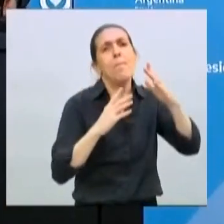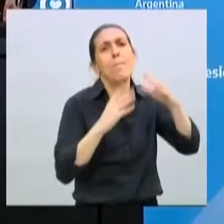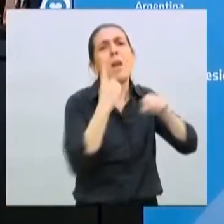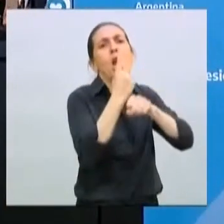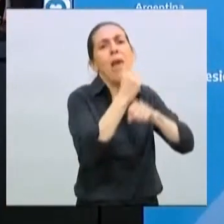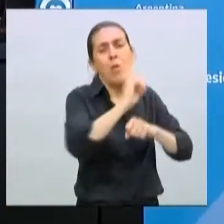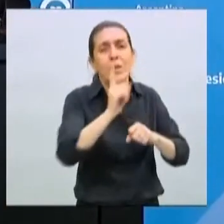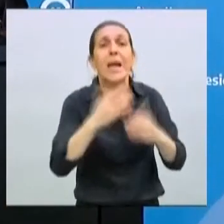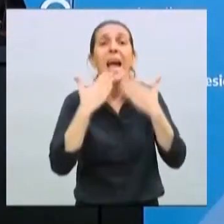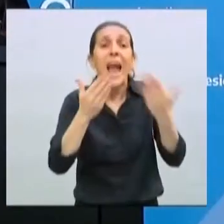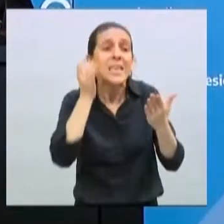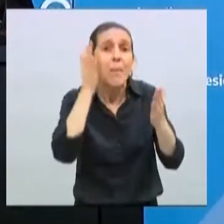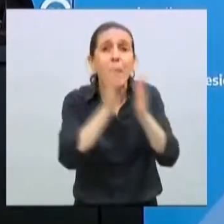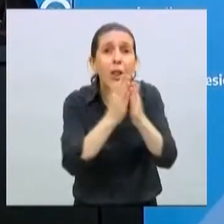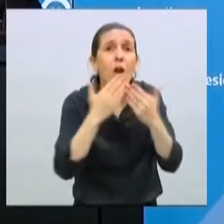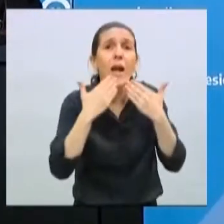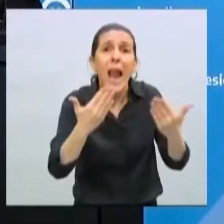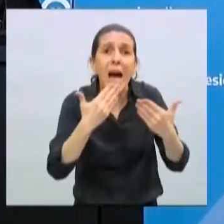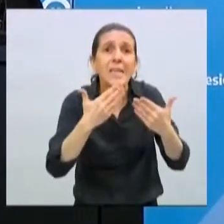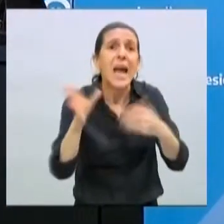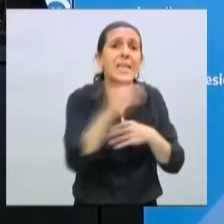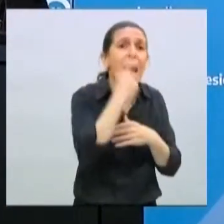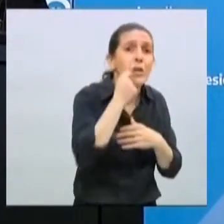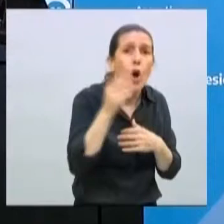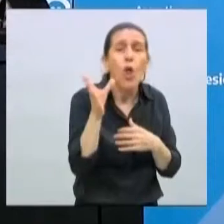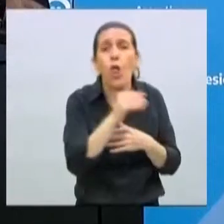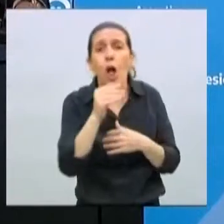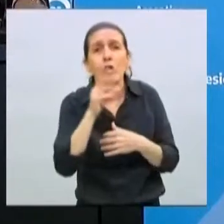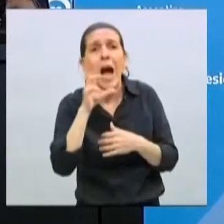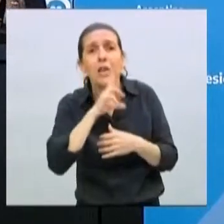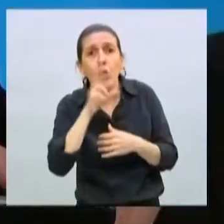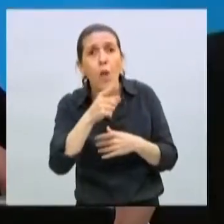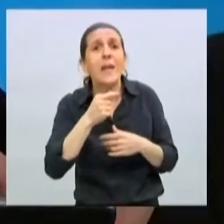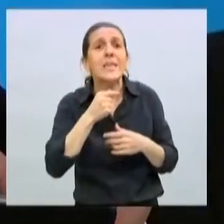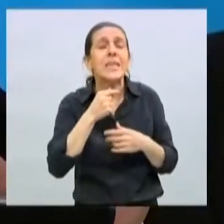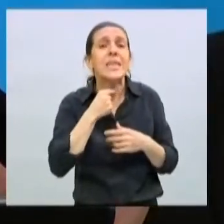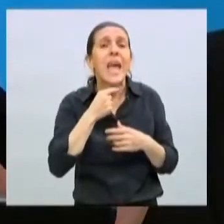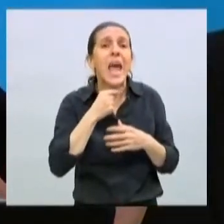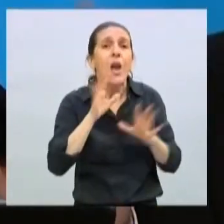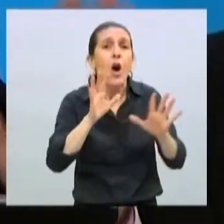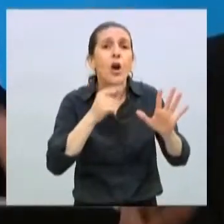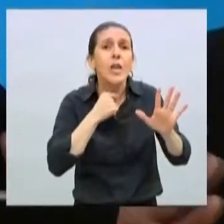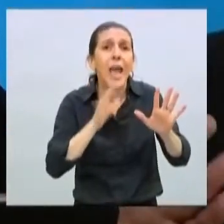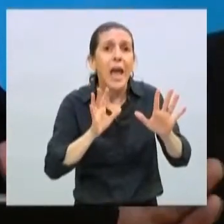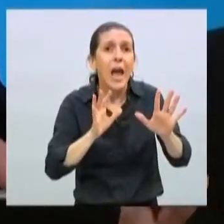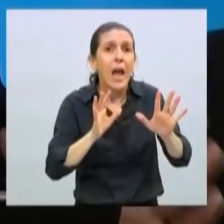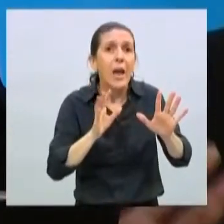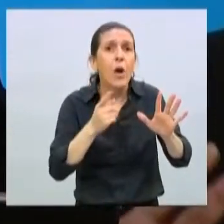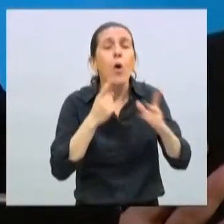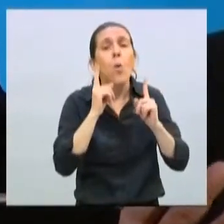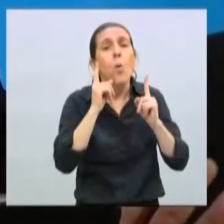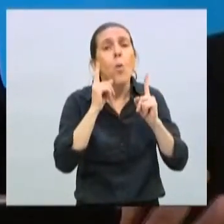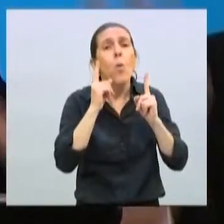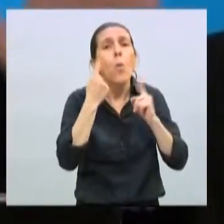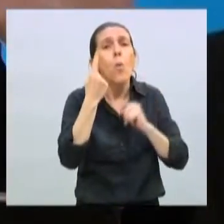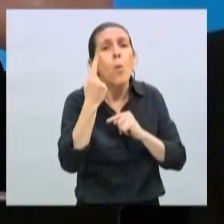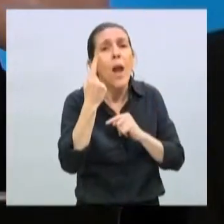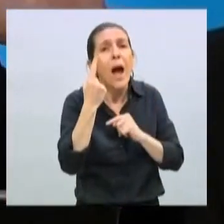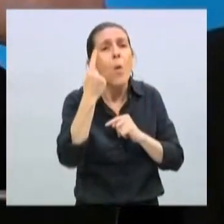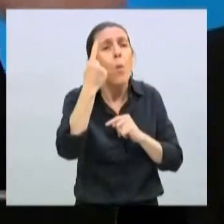Bueno, gracias a todos, a todas. Quiero, bueno, a ver, hagamos una...